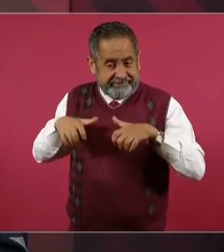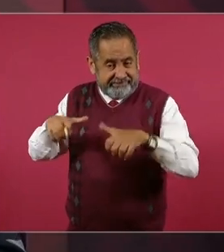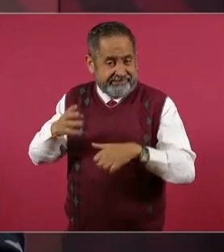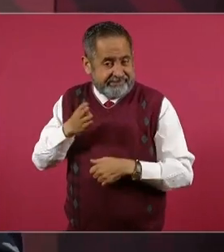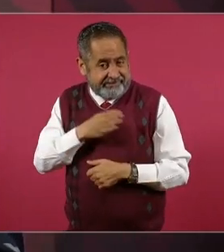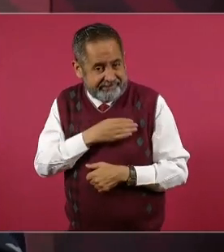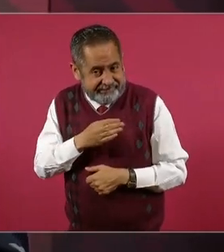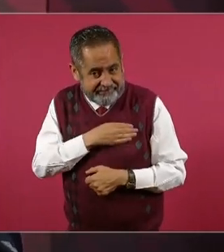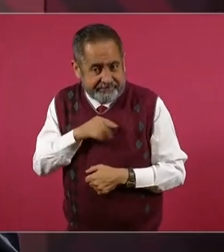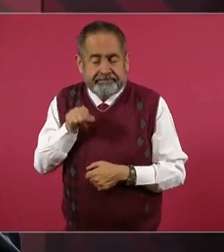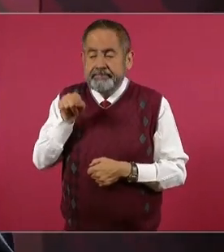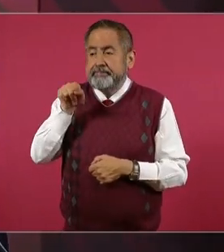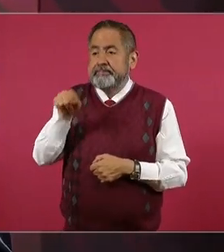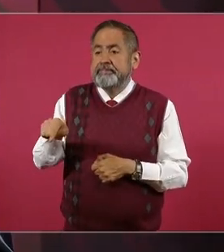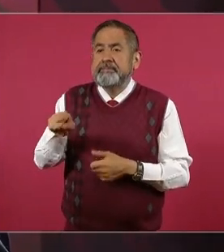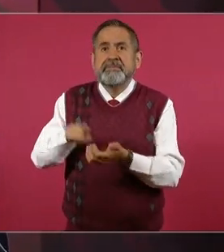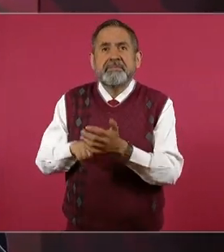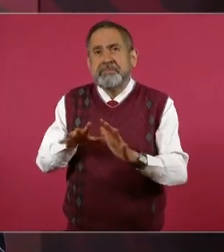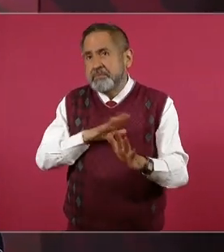un